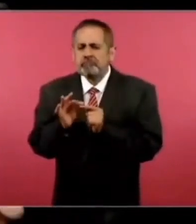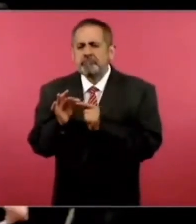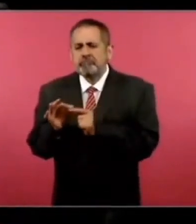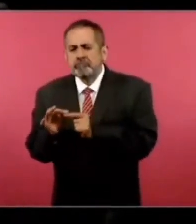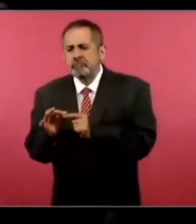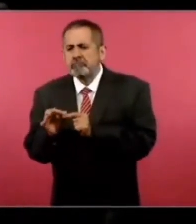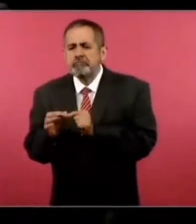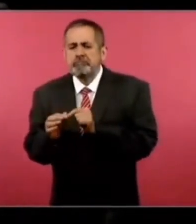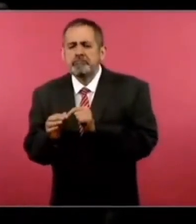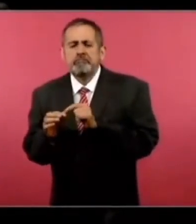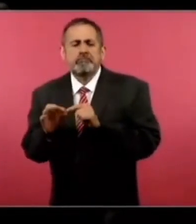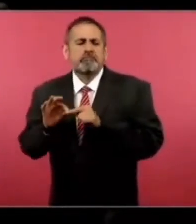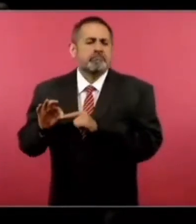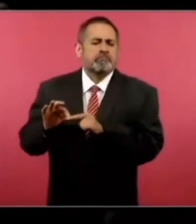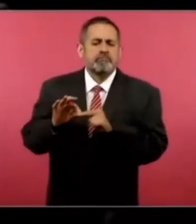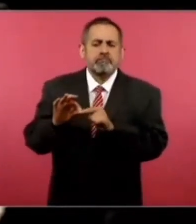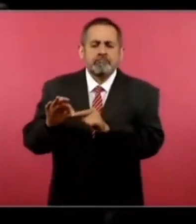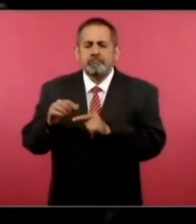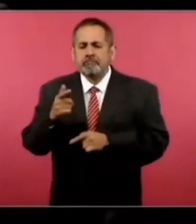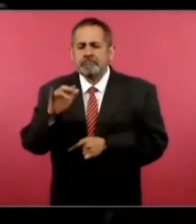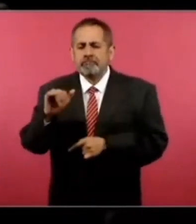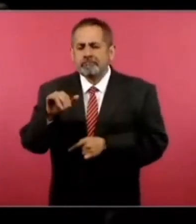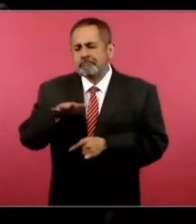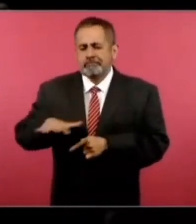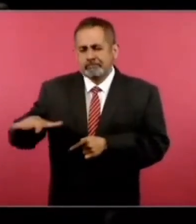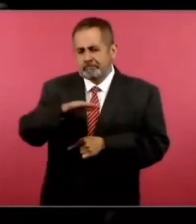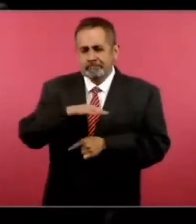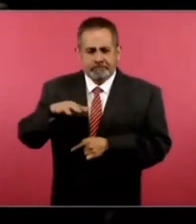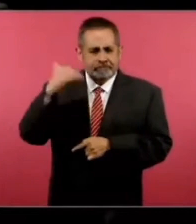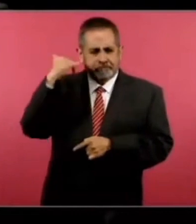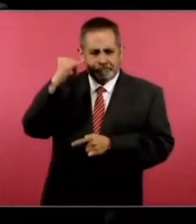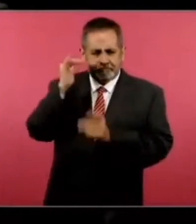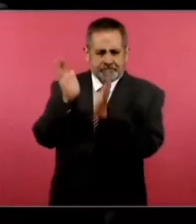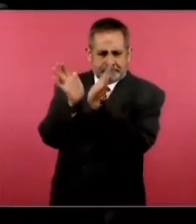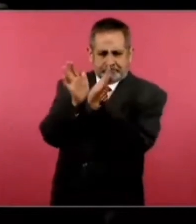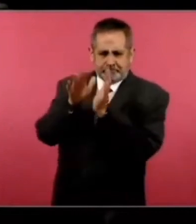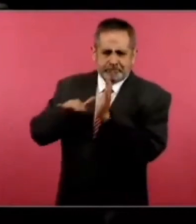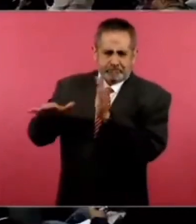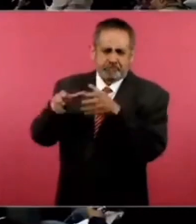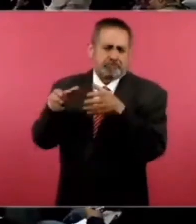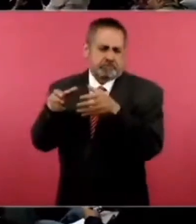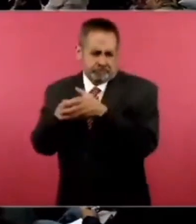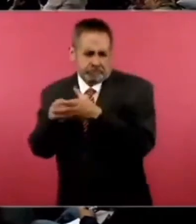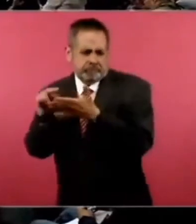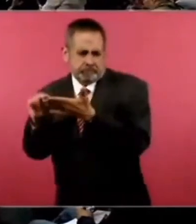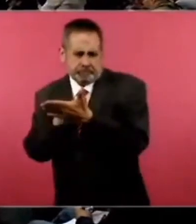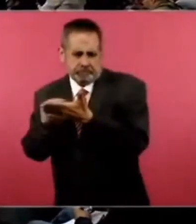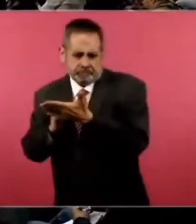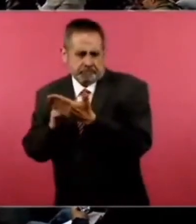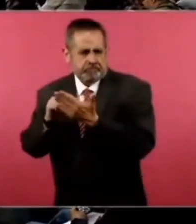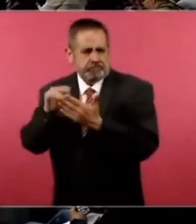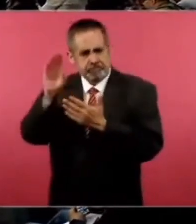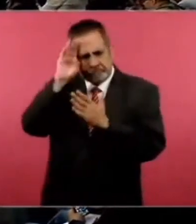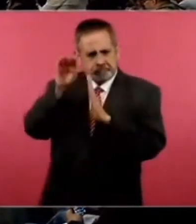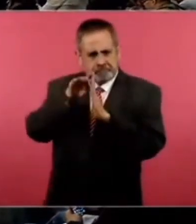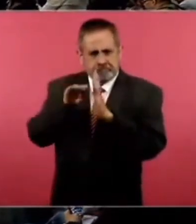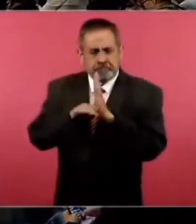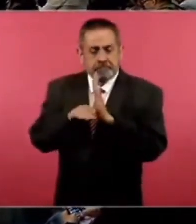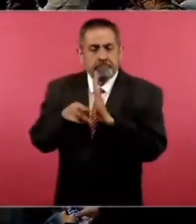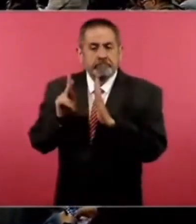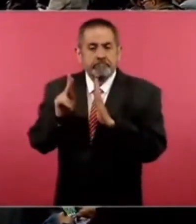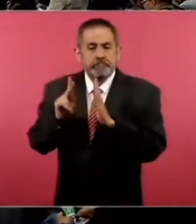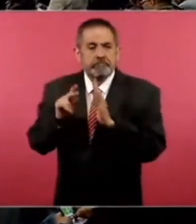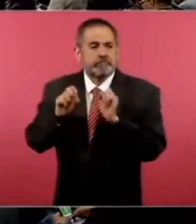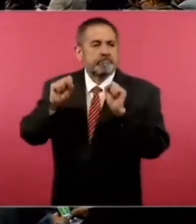¿no? Servicios de guía y demás ahí en la península. Sin embargo, este convenio, un convenio marco, quedó abandonado